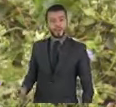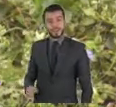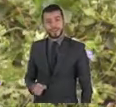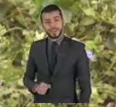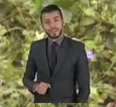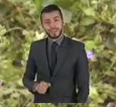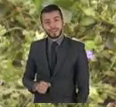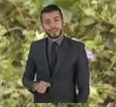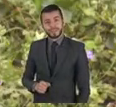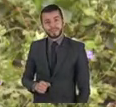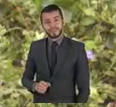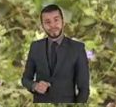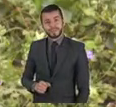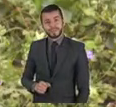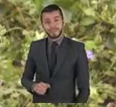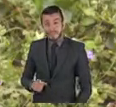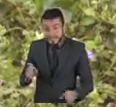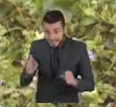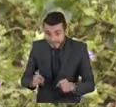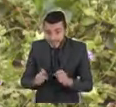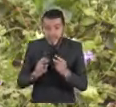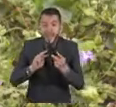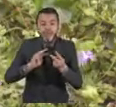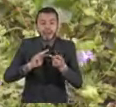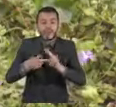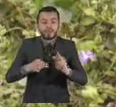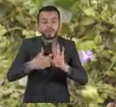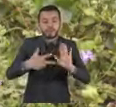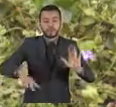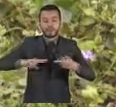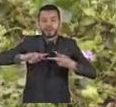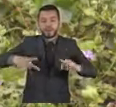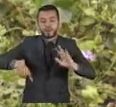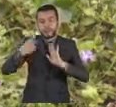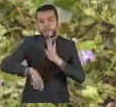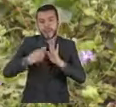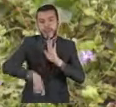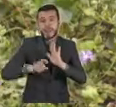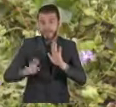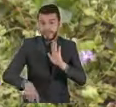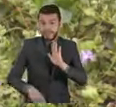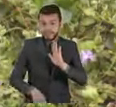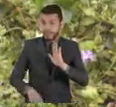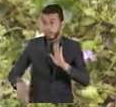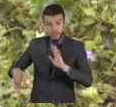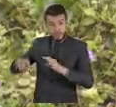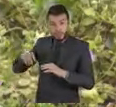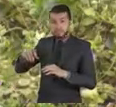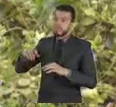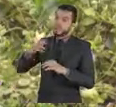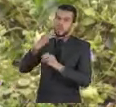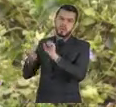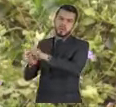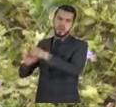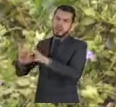Implicaba aprobar una reforma constitucional, que no es nada fácil, ni siquiera en tiempos normales, mucho menos en tiempos de pandemia.